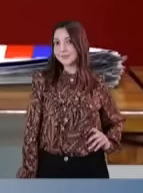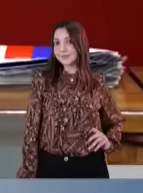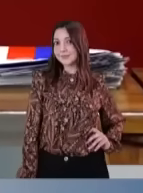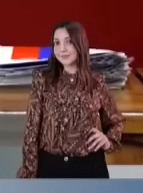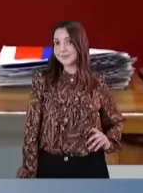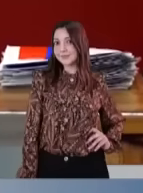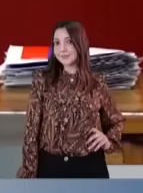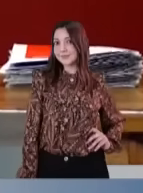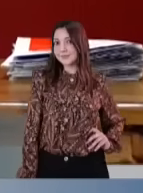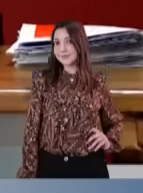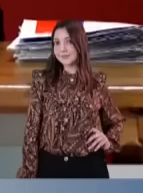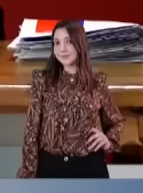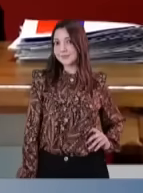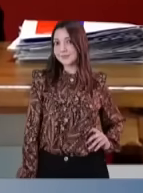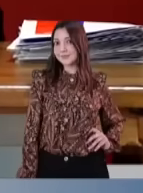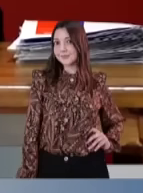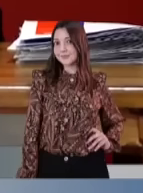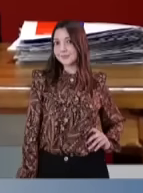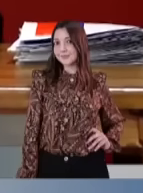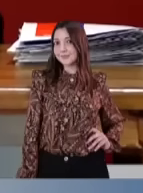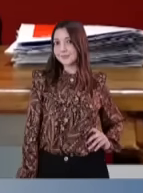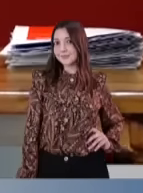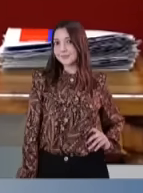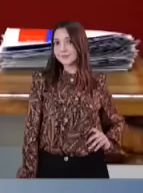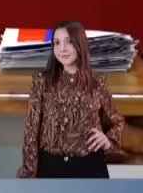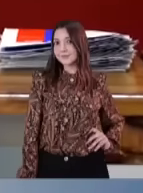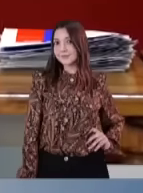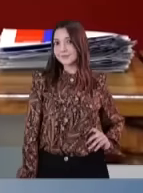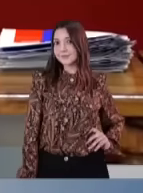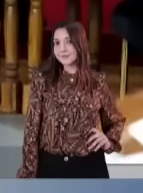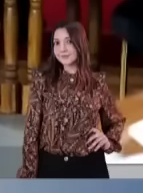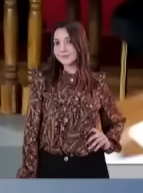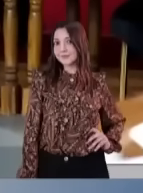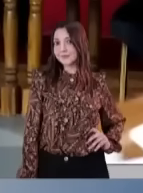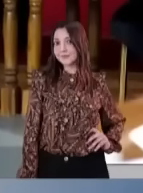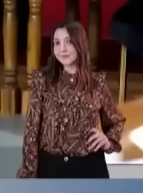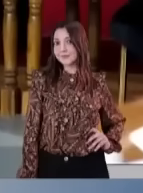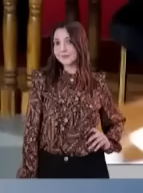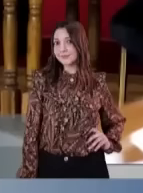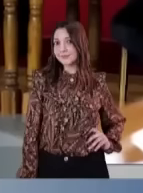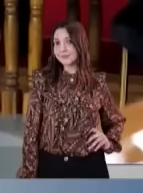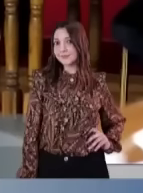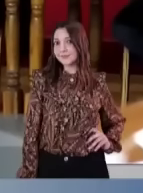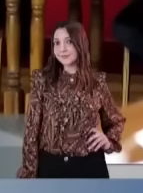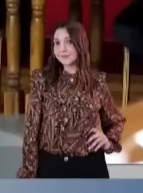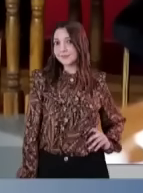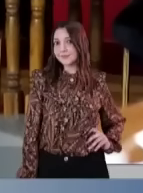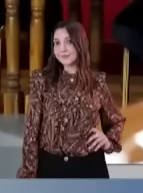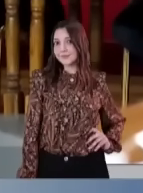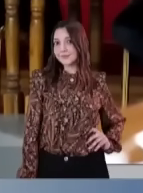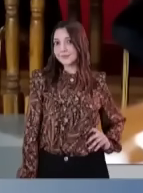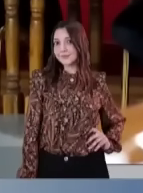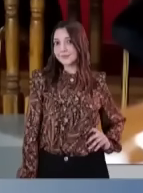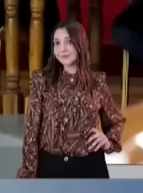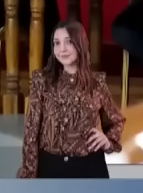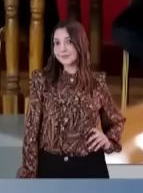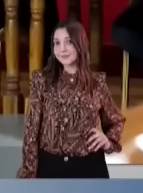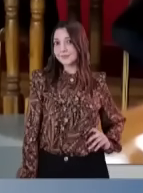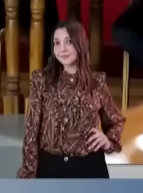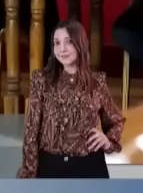siguen. Y hasta por ahí. Hasta por ahí. Oye, y Elizalde también. Elizalde, sí. Claro.